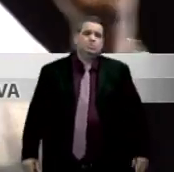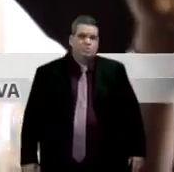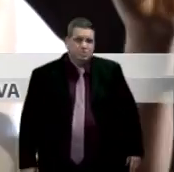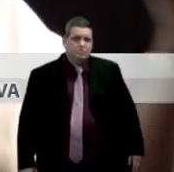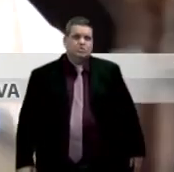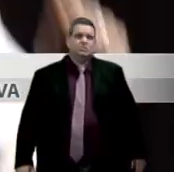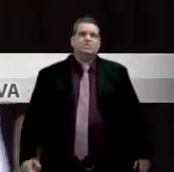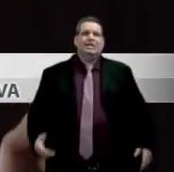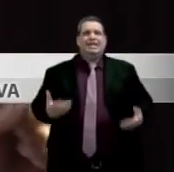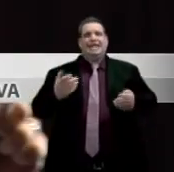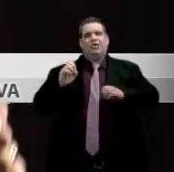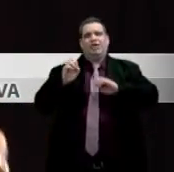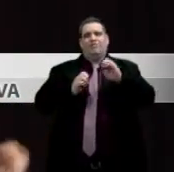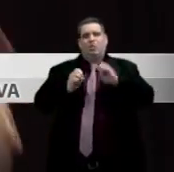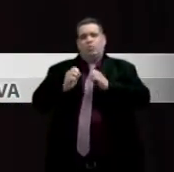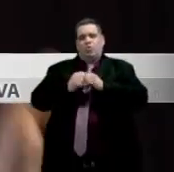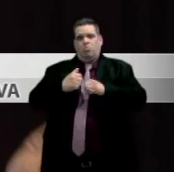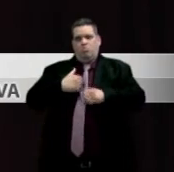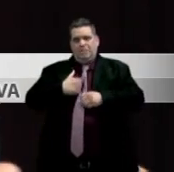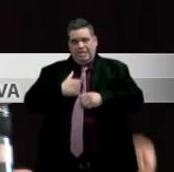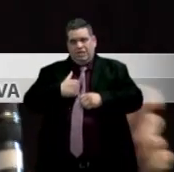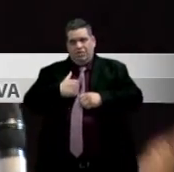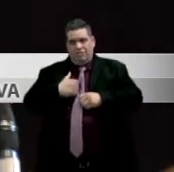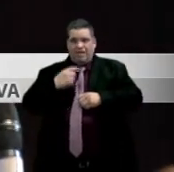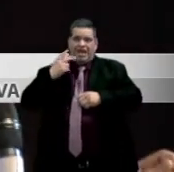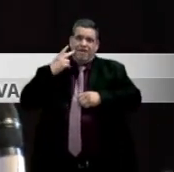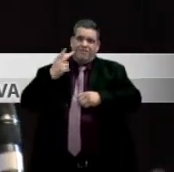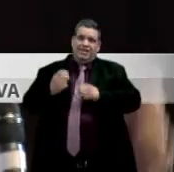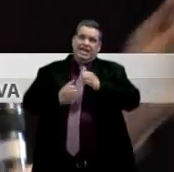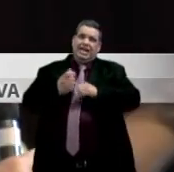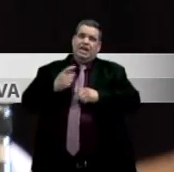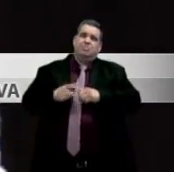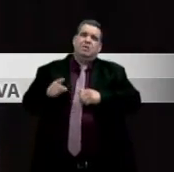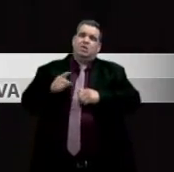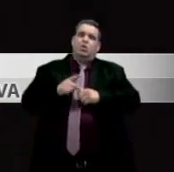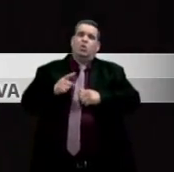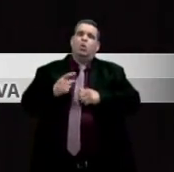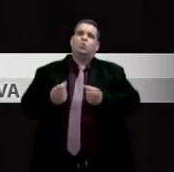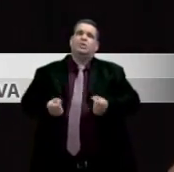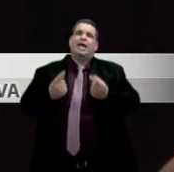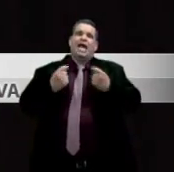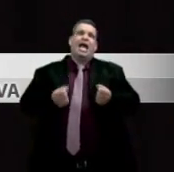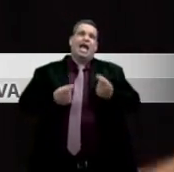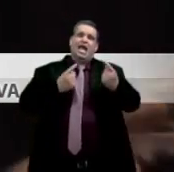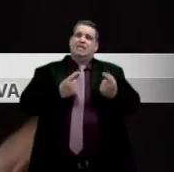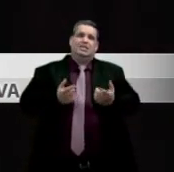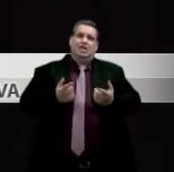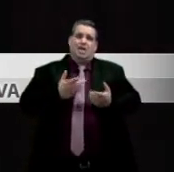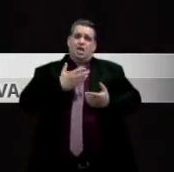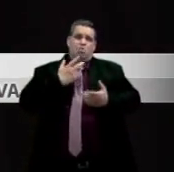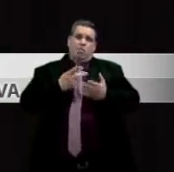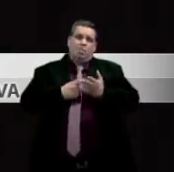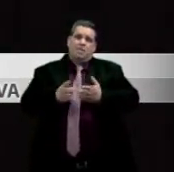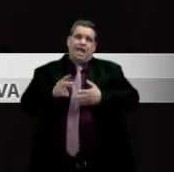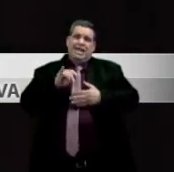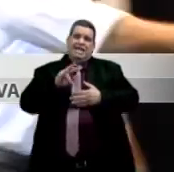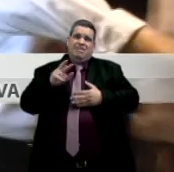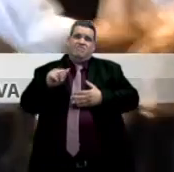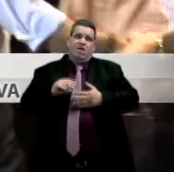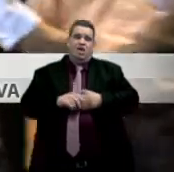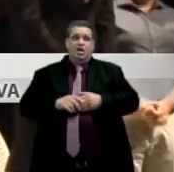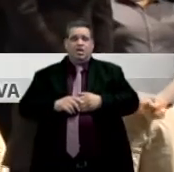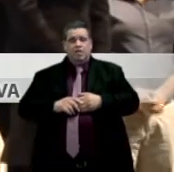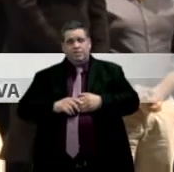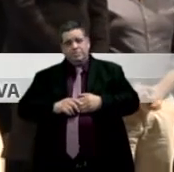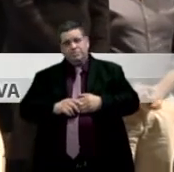Quiero que haga un ejercicio mental conmigo y va a ver que la inmensa mayoría de lo que usted gasta no va a pagar IVA.